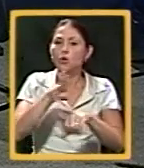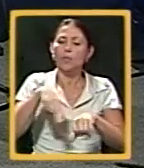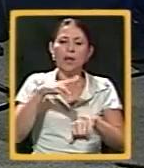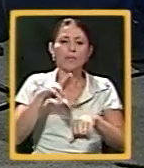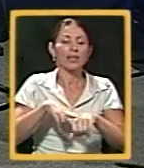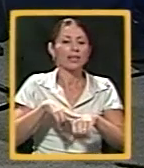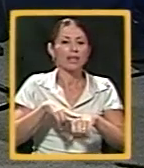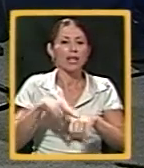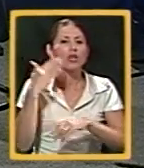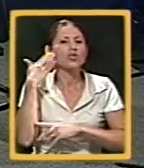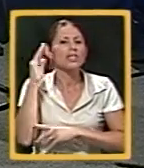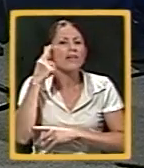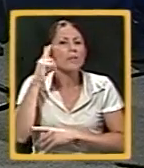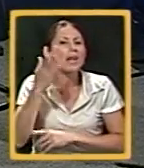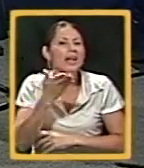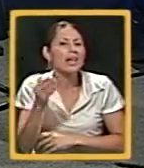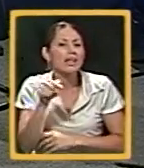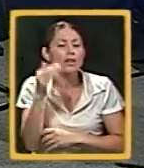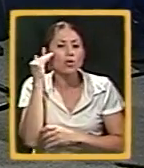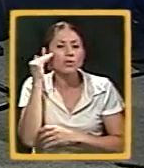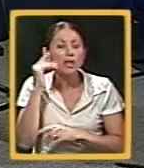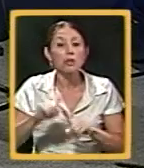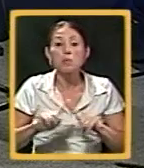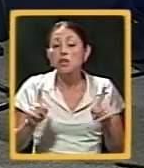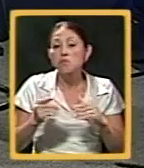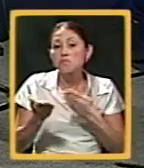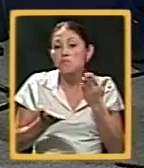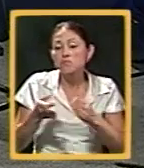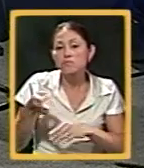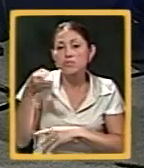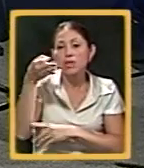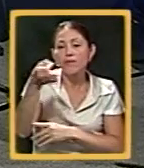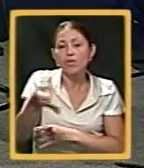sabe para qué va a servir ese conocimiento, pero eventualmente